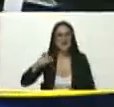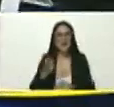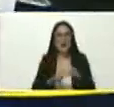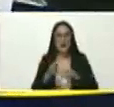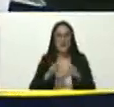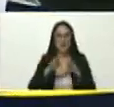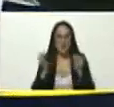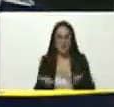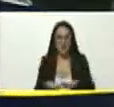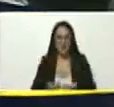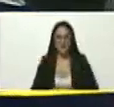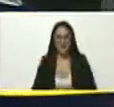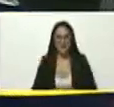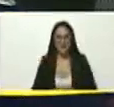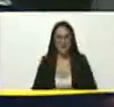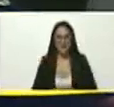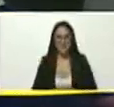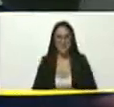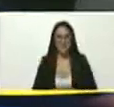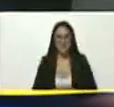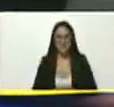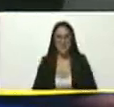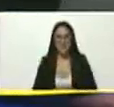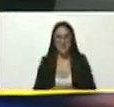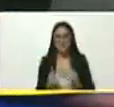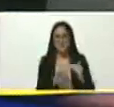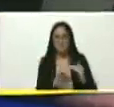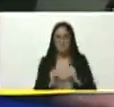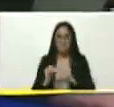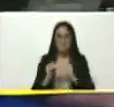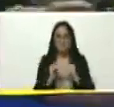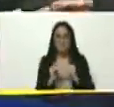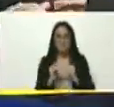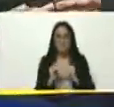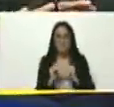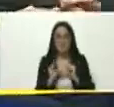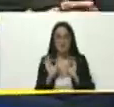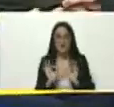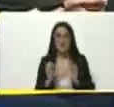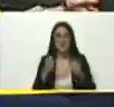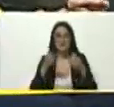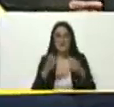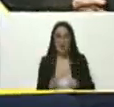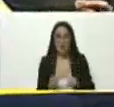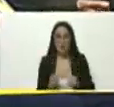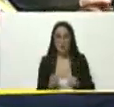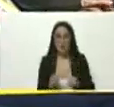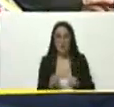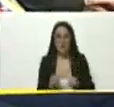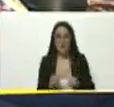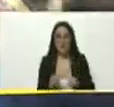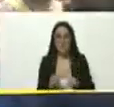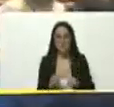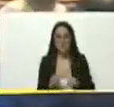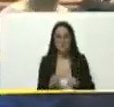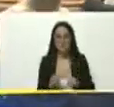economía mundial de manera estable, de manera segura,